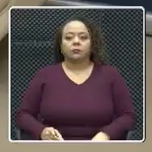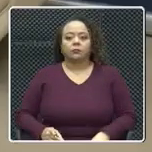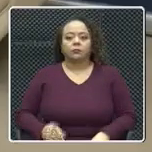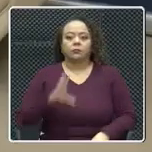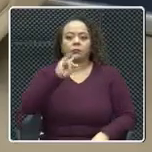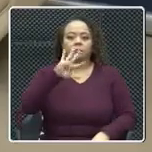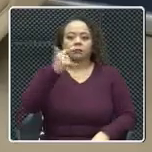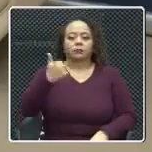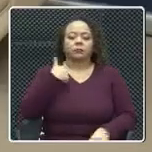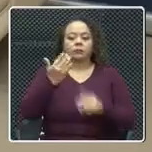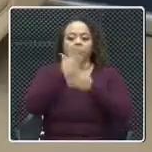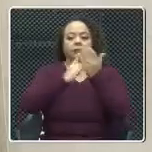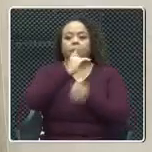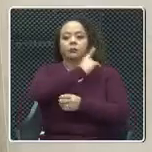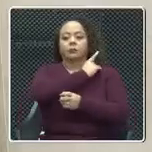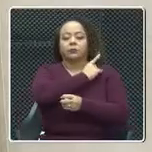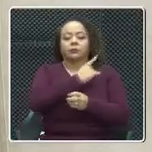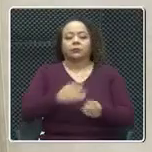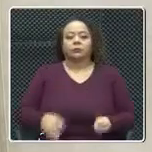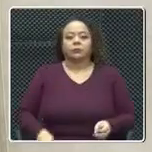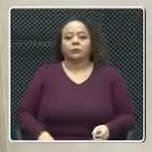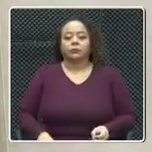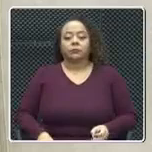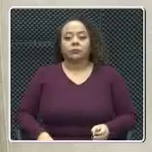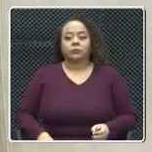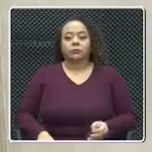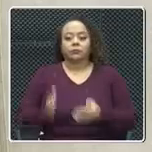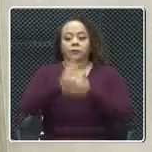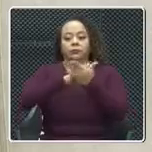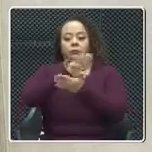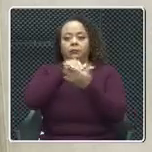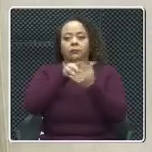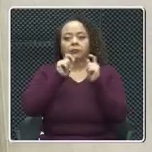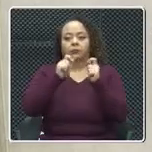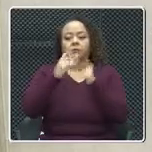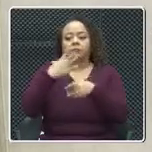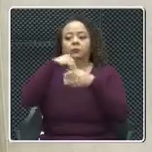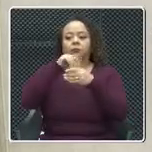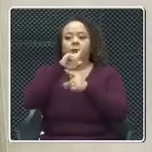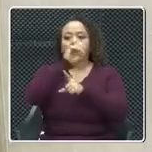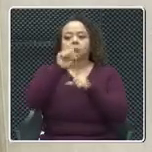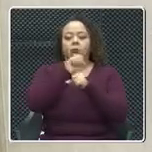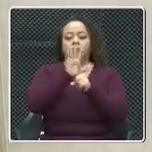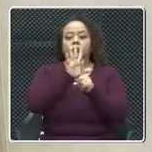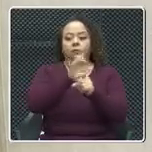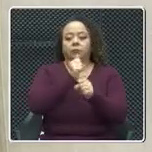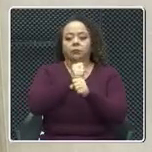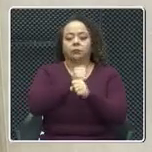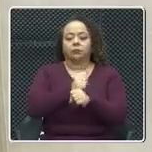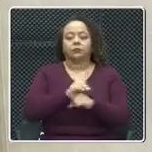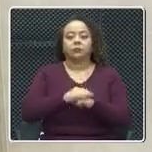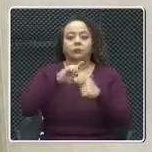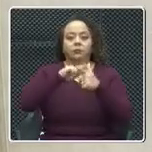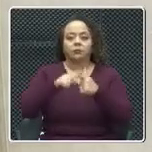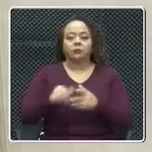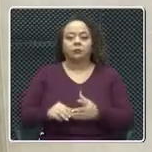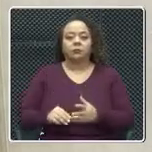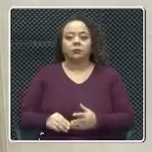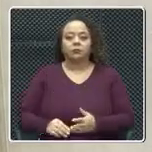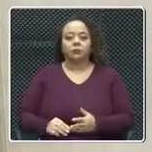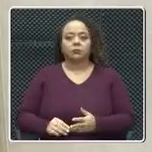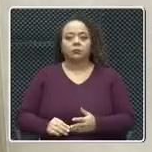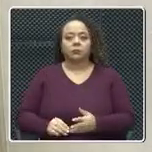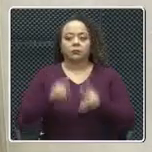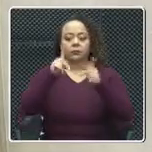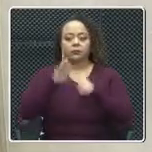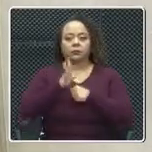hay algún director, ¿verdad?, uh-huh, de algún centro educativo implicado en una situación, por ejemplo, de hostigamiento laboral, pues entonces la persona ha